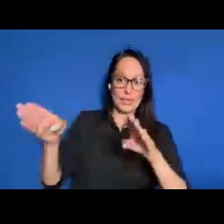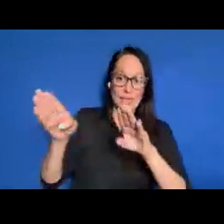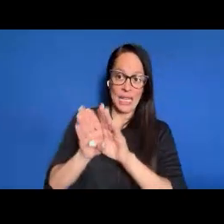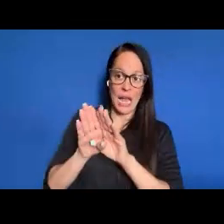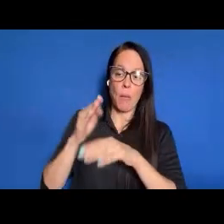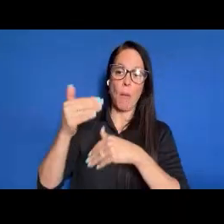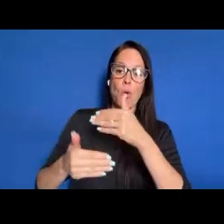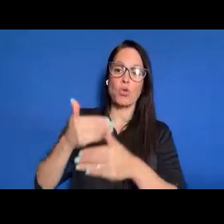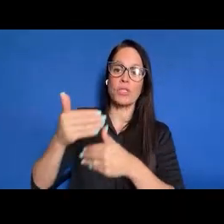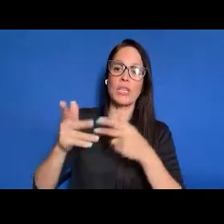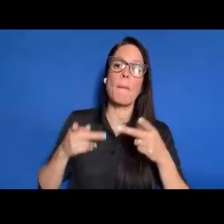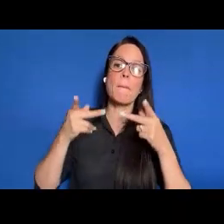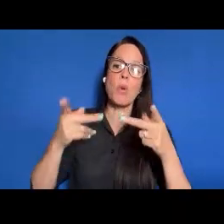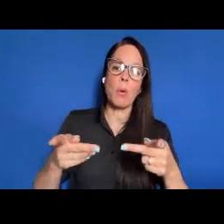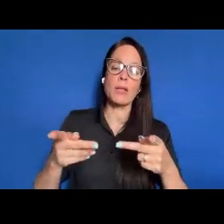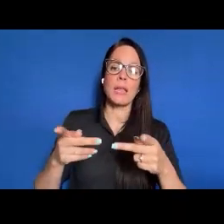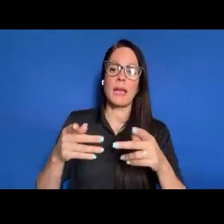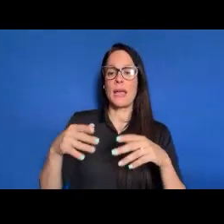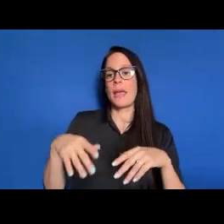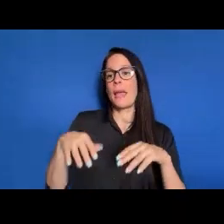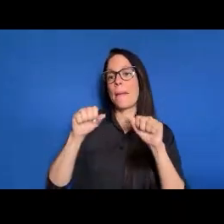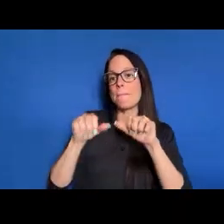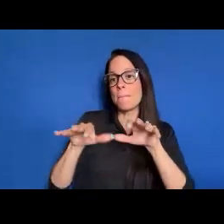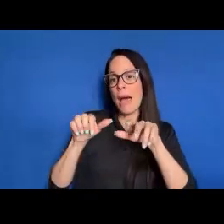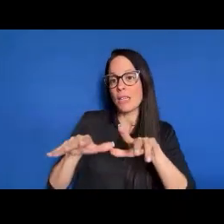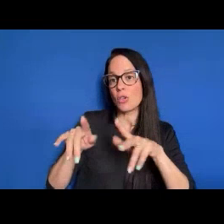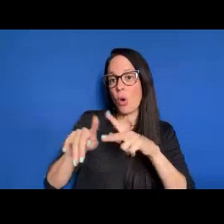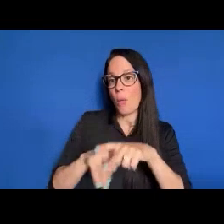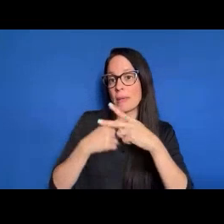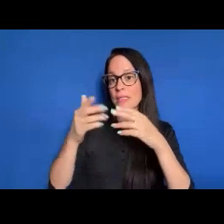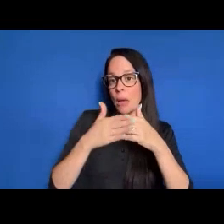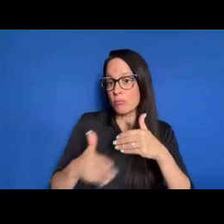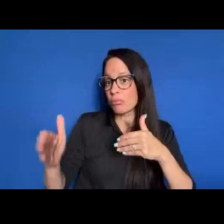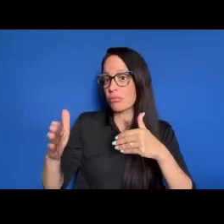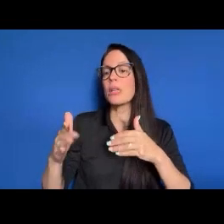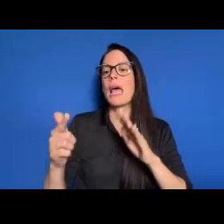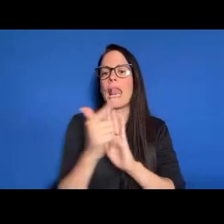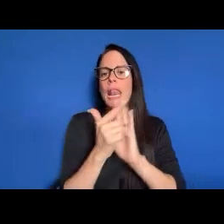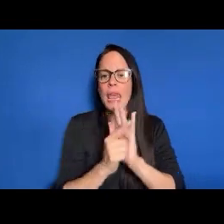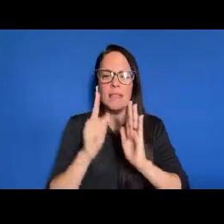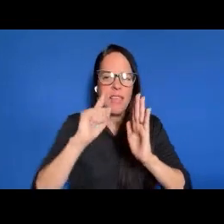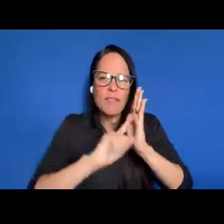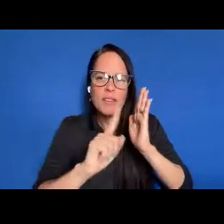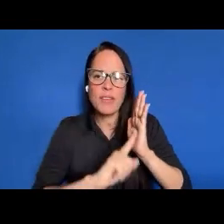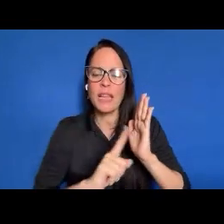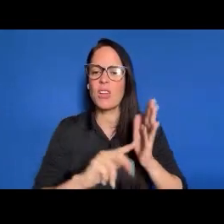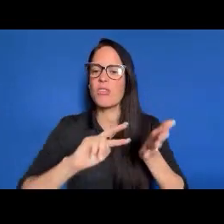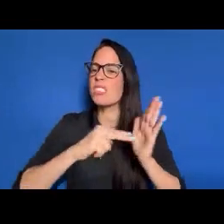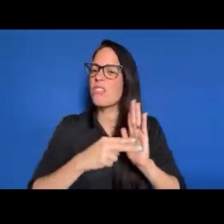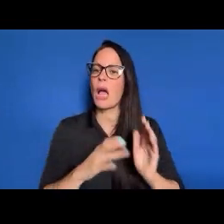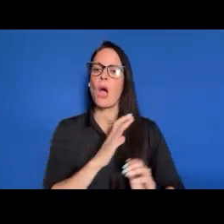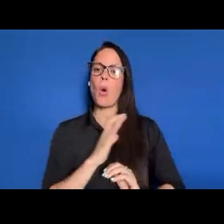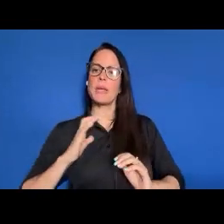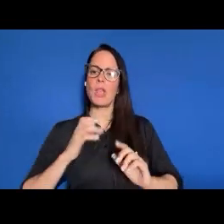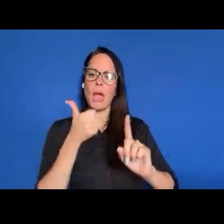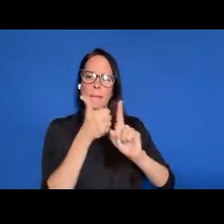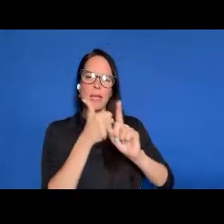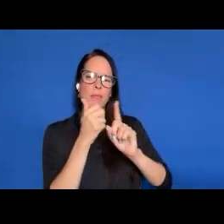en marzo, comenzamos este proceso de identificación, donde un comité revisor interno comenzó a mirar propuesta